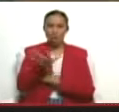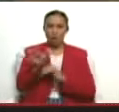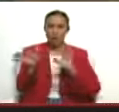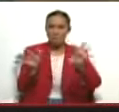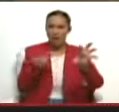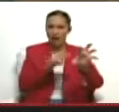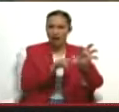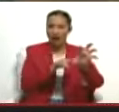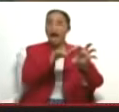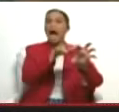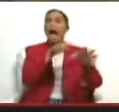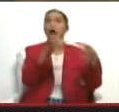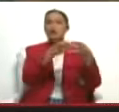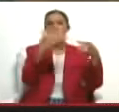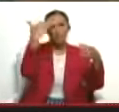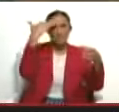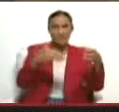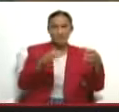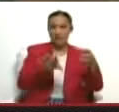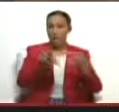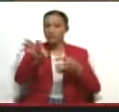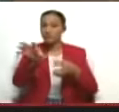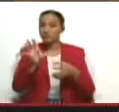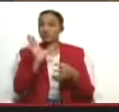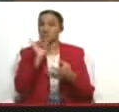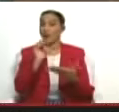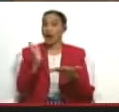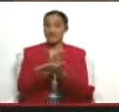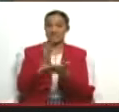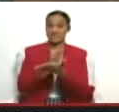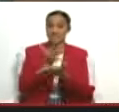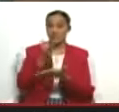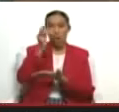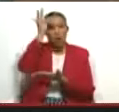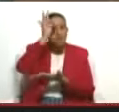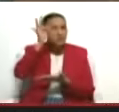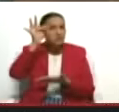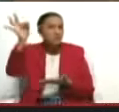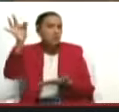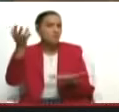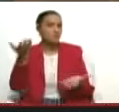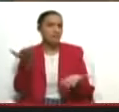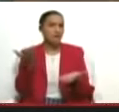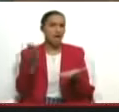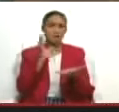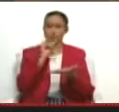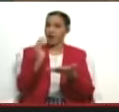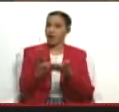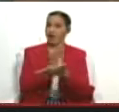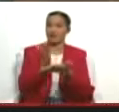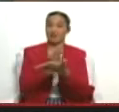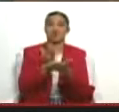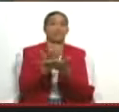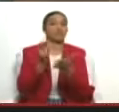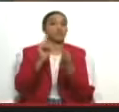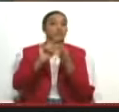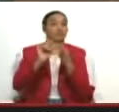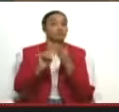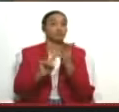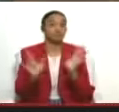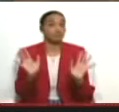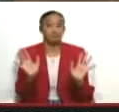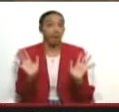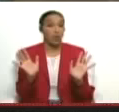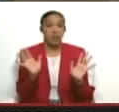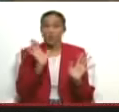tiene que tener eso ahí no no hay libros de filosofía de literatura de teoría del derecho de safaron y de quien usted quiera no